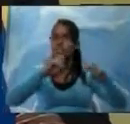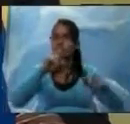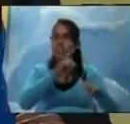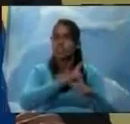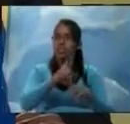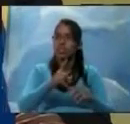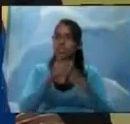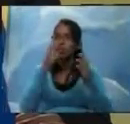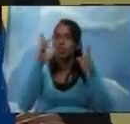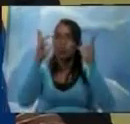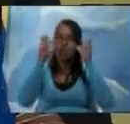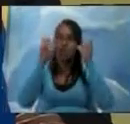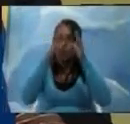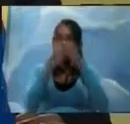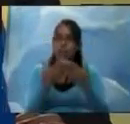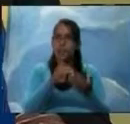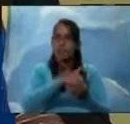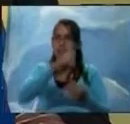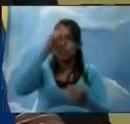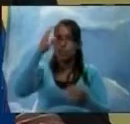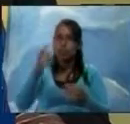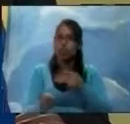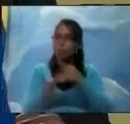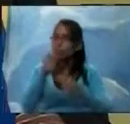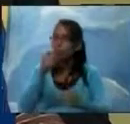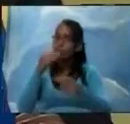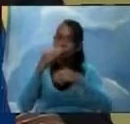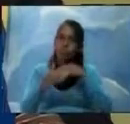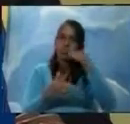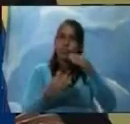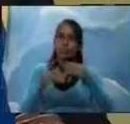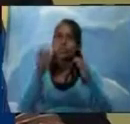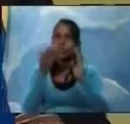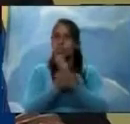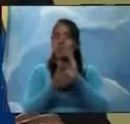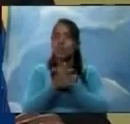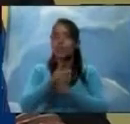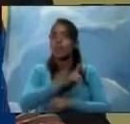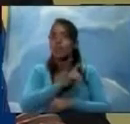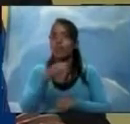palabra, hemos venido escuchando la palabra paso a paso acerca de lo que